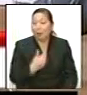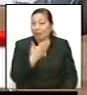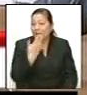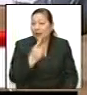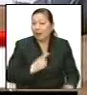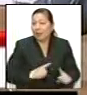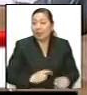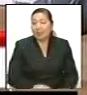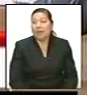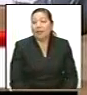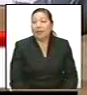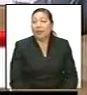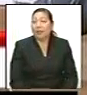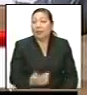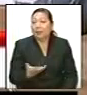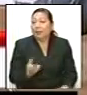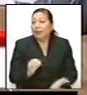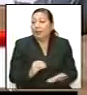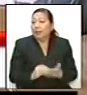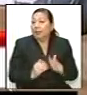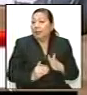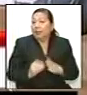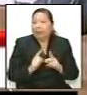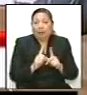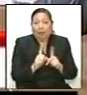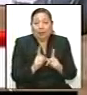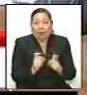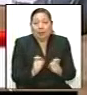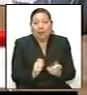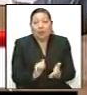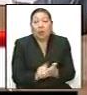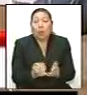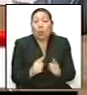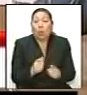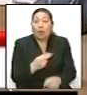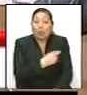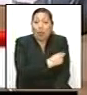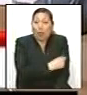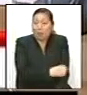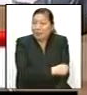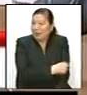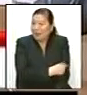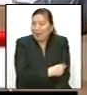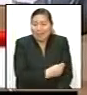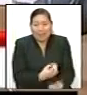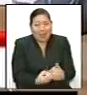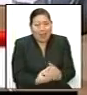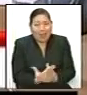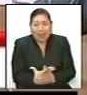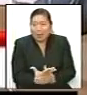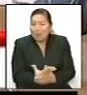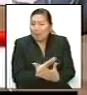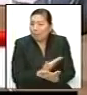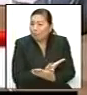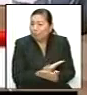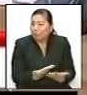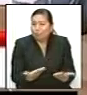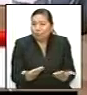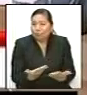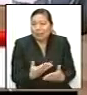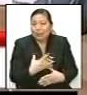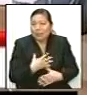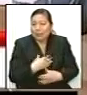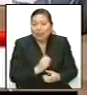algo. Imagínese unas tremendas consultorías cuando el hospital de Arequipa no tenía ni para los servicios de